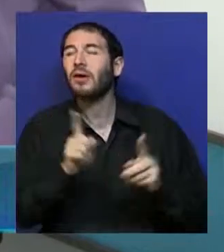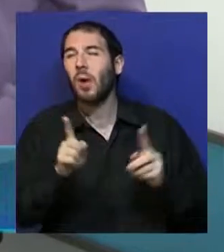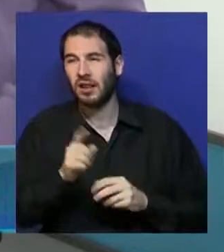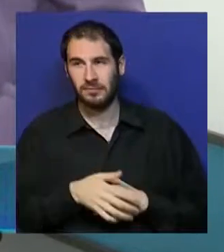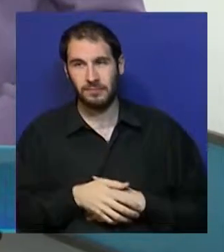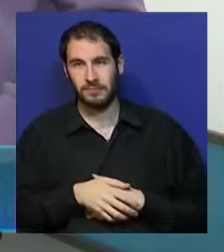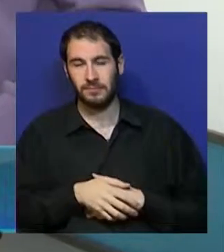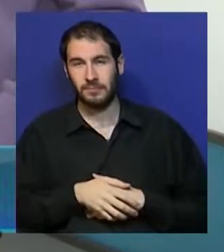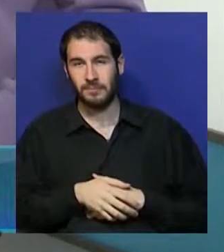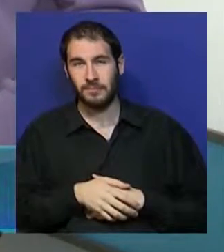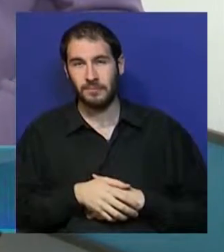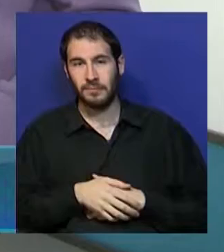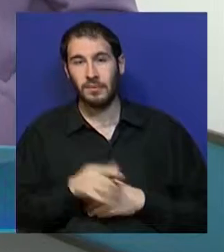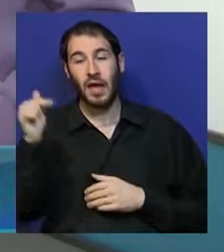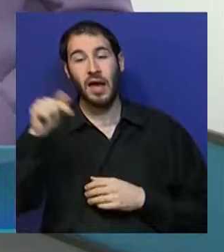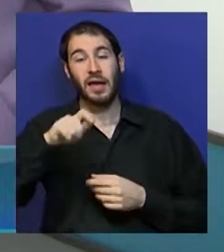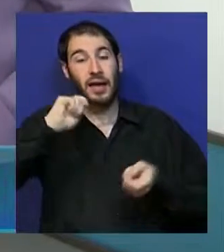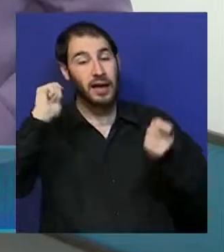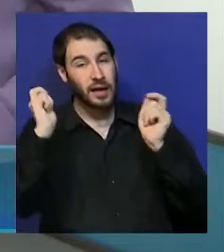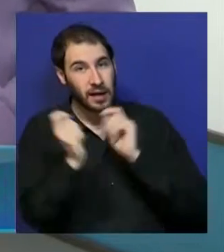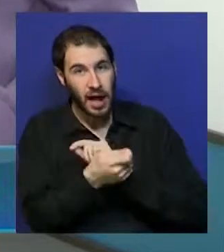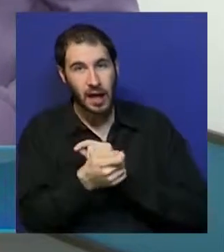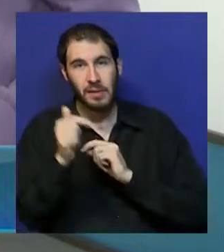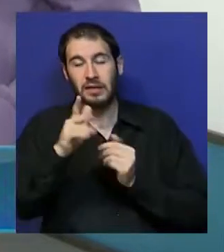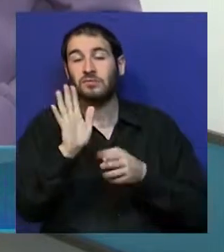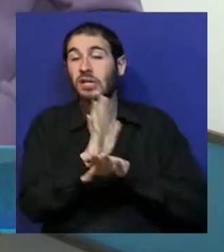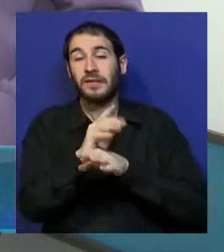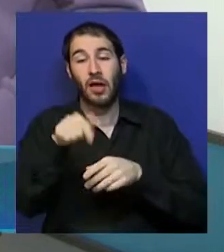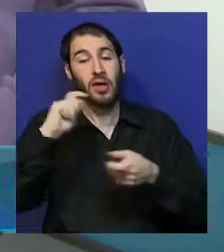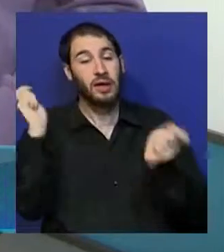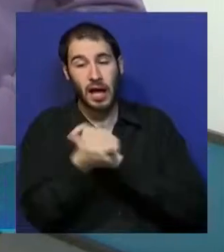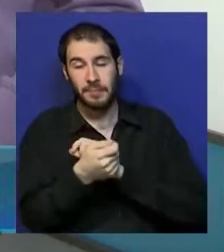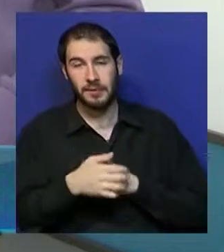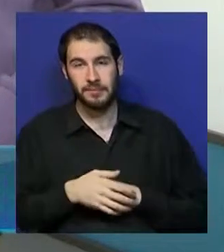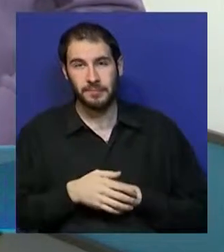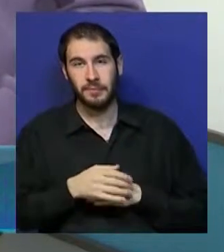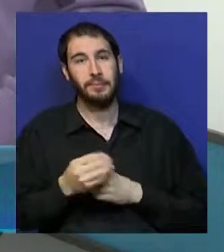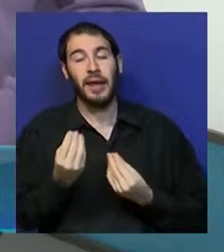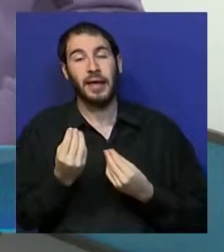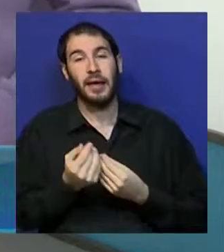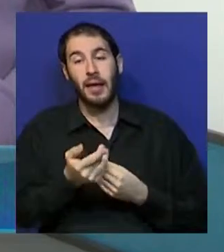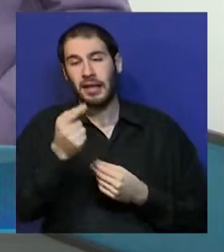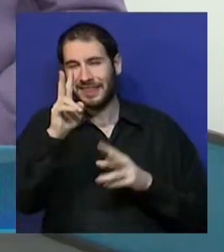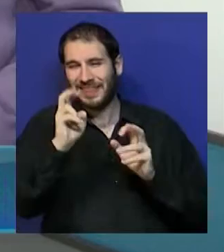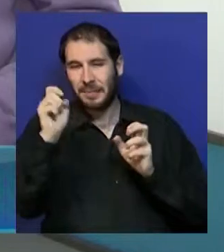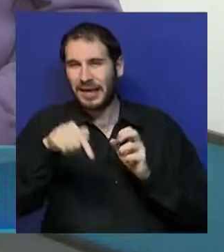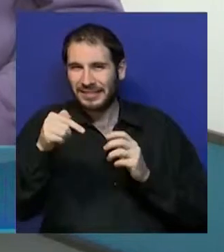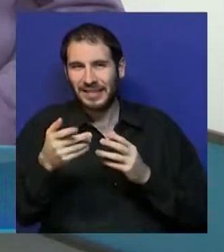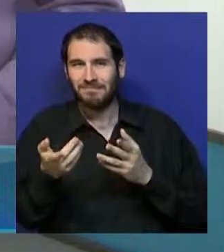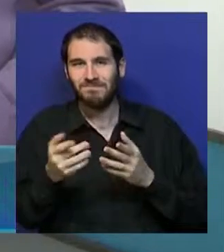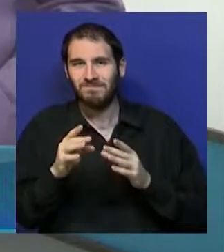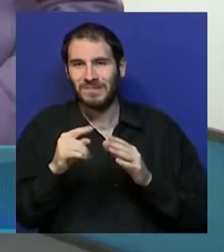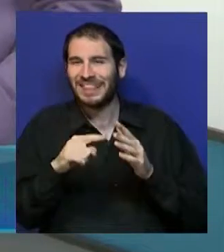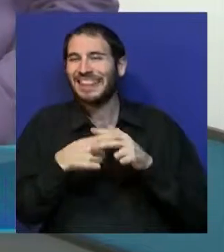preventiva. Cambia fundamentalmente el sentido de la prisión preventiva. Para los que es un tema